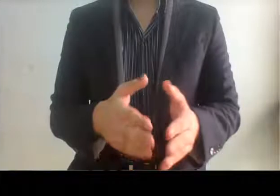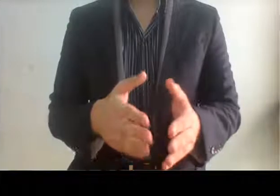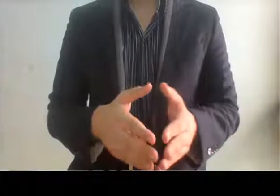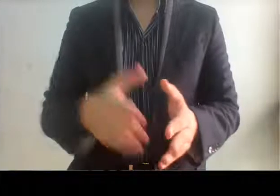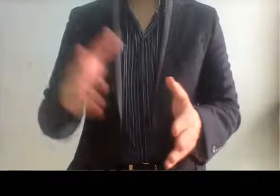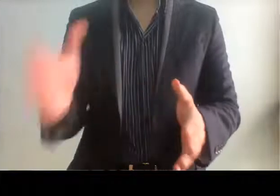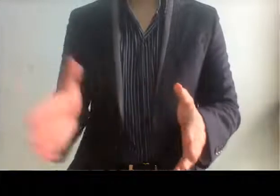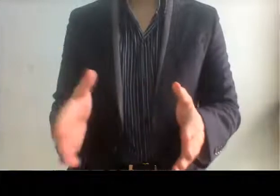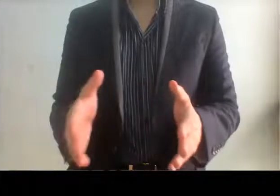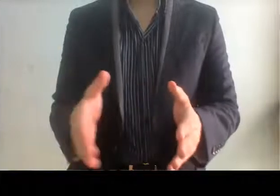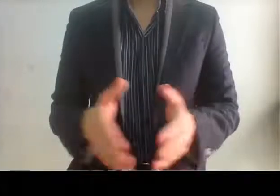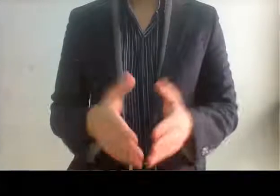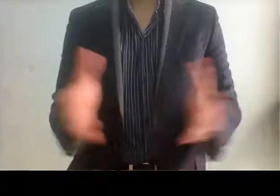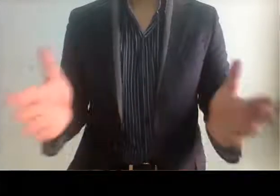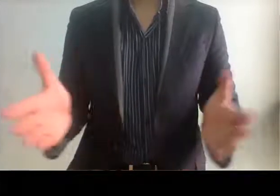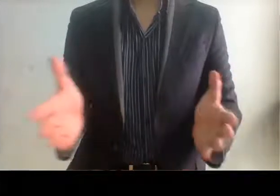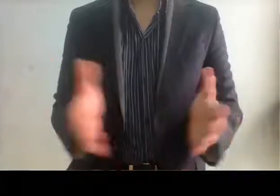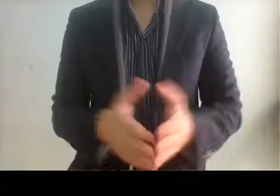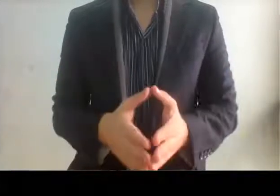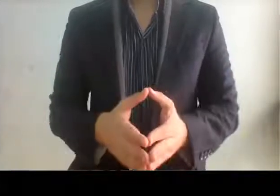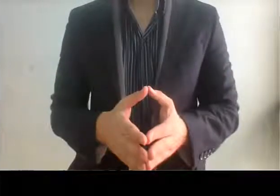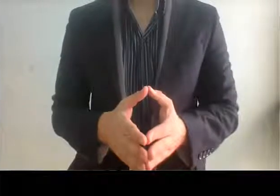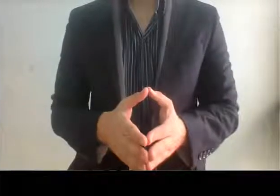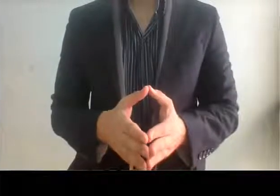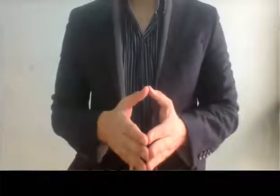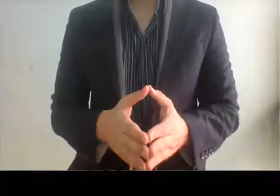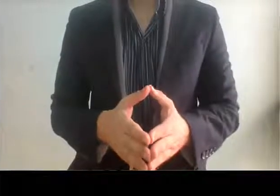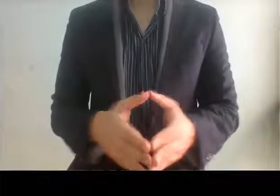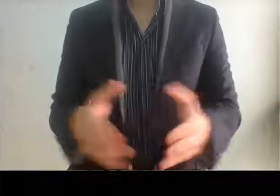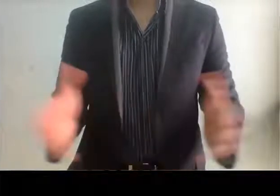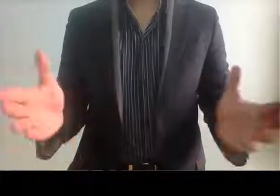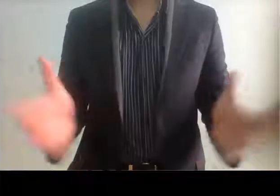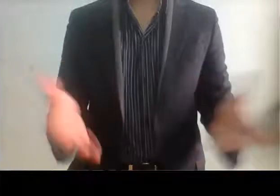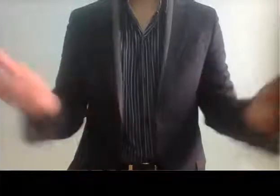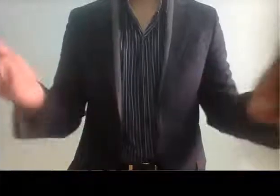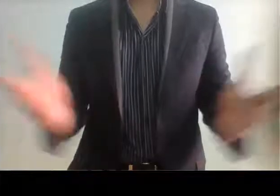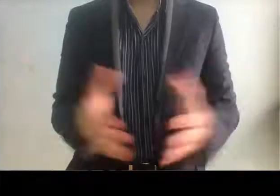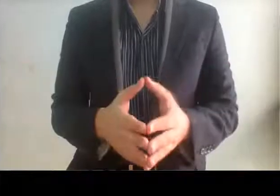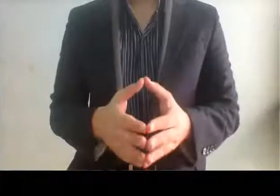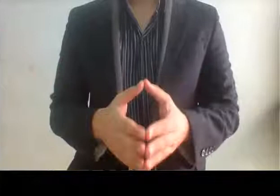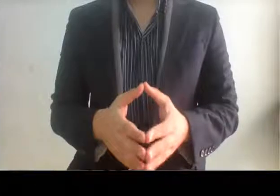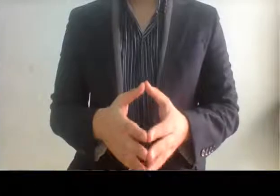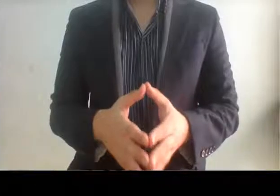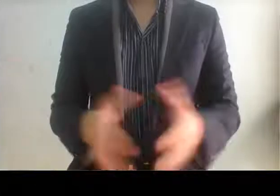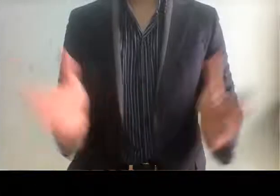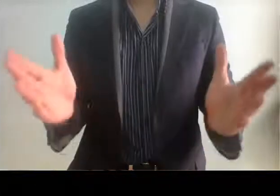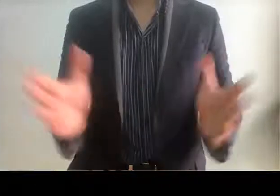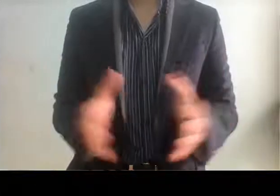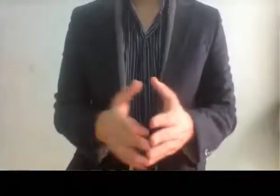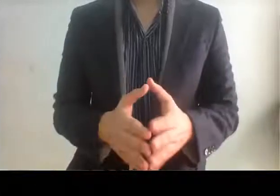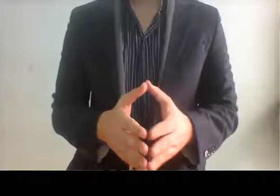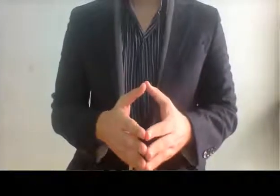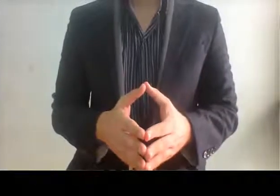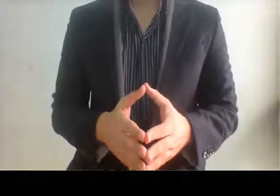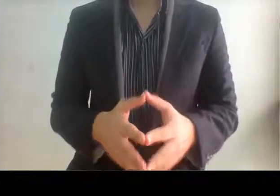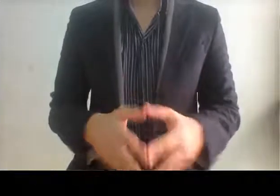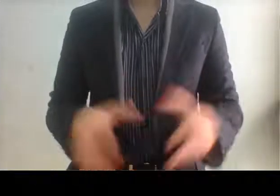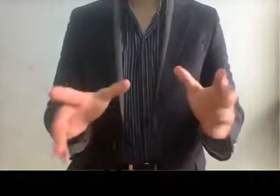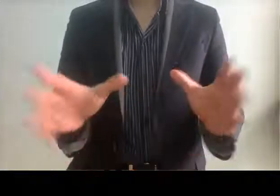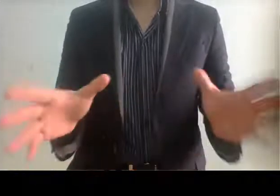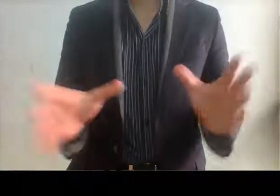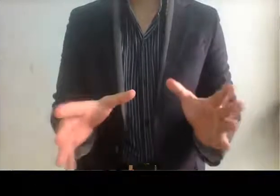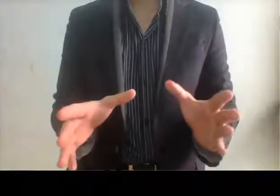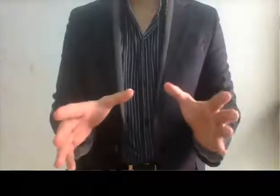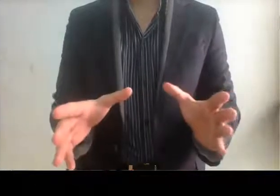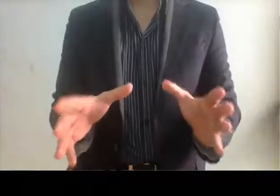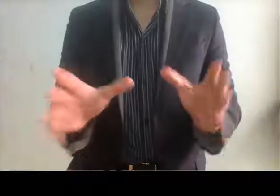desviados a cuentas de externos y no se terminaron comprando esos ventiladores. Muchos dirán, ay, ¿tú para qué? Esas son mentiras, ¿para qué iban a querer ventiladores en aquel tiempo? Me